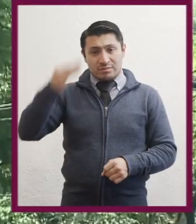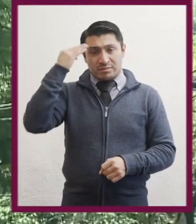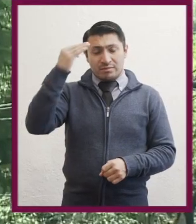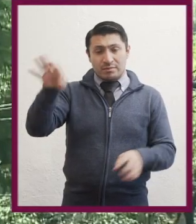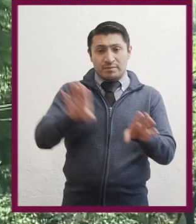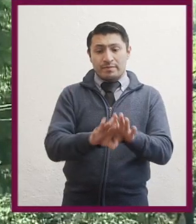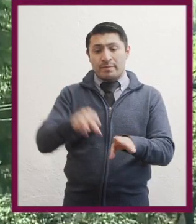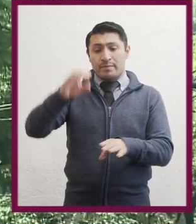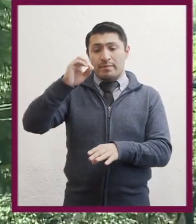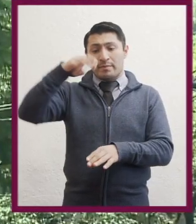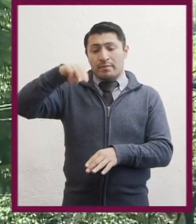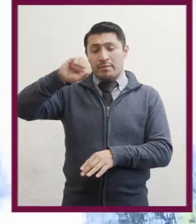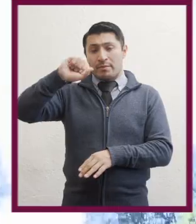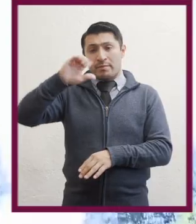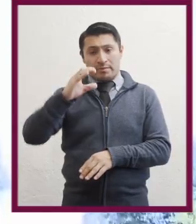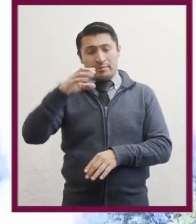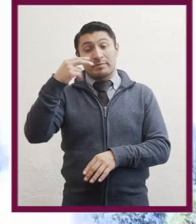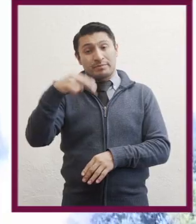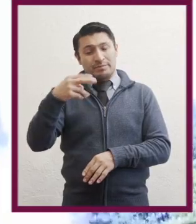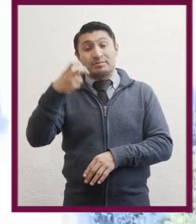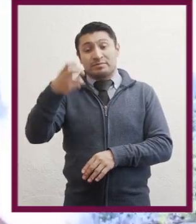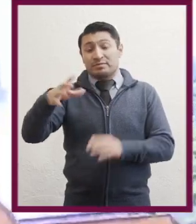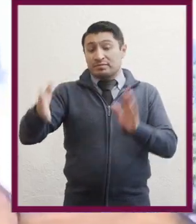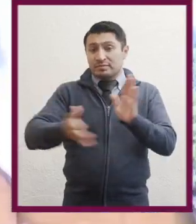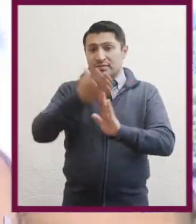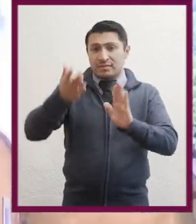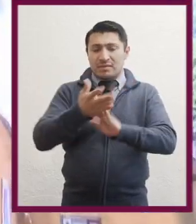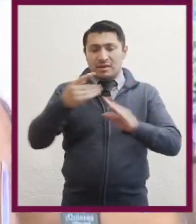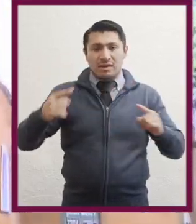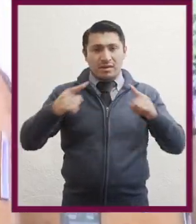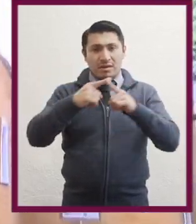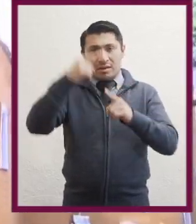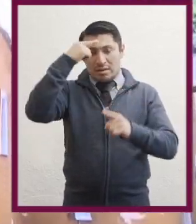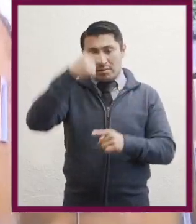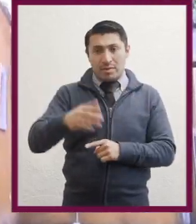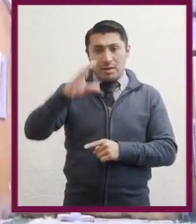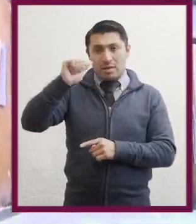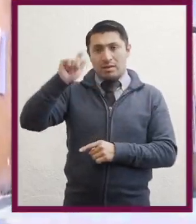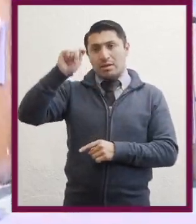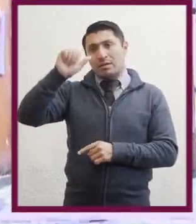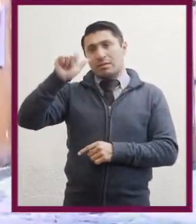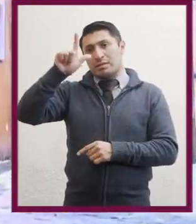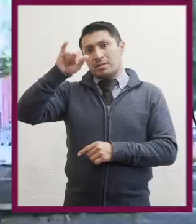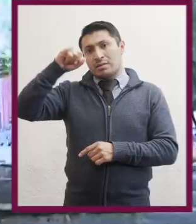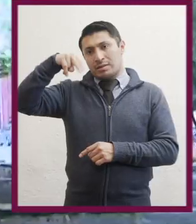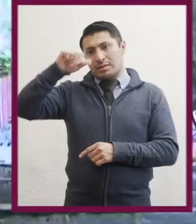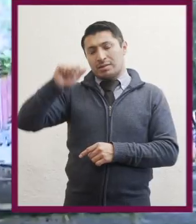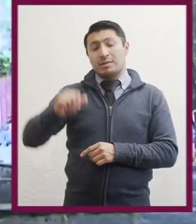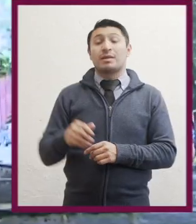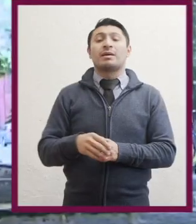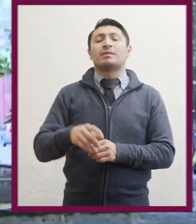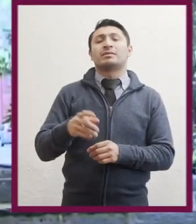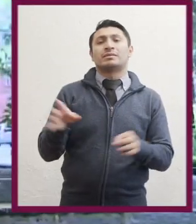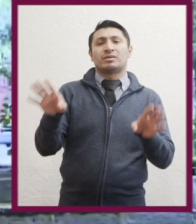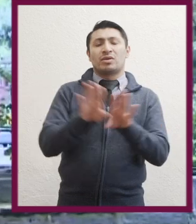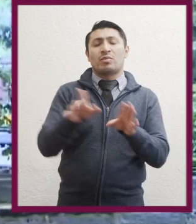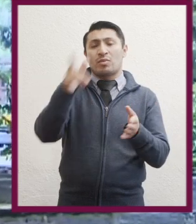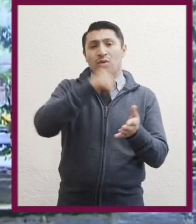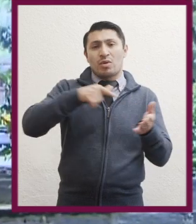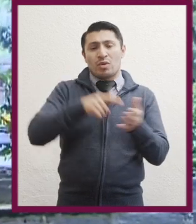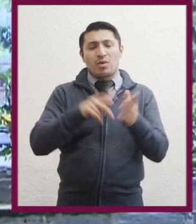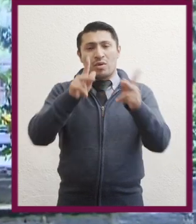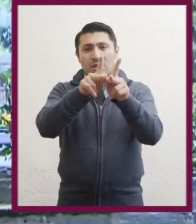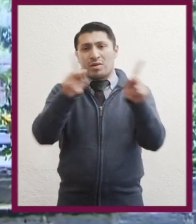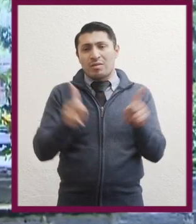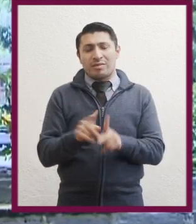fue conocido como Omac, y aquí se construyó una capilla dedicada a Catalina de Siena, situada en una